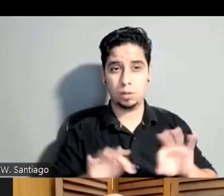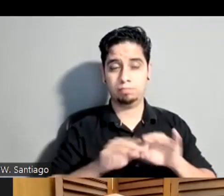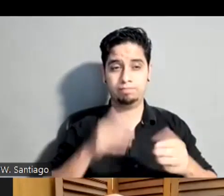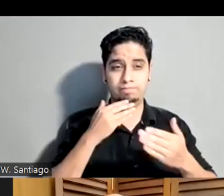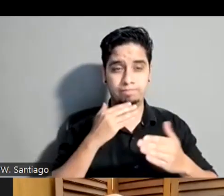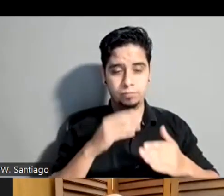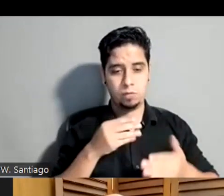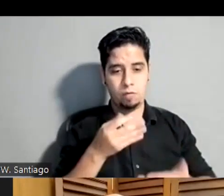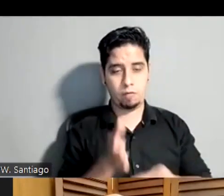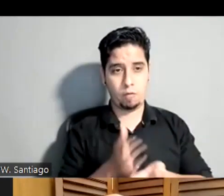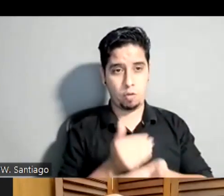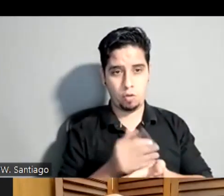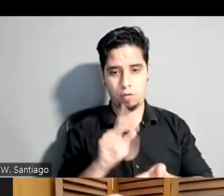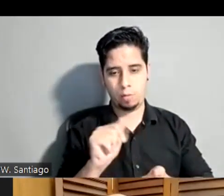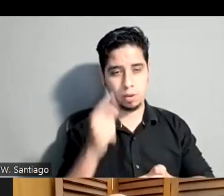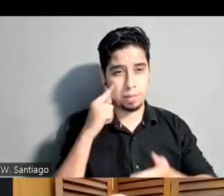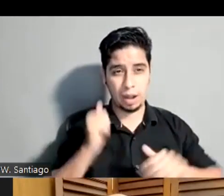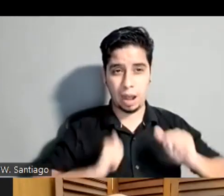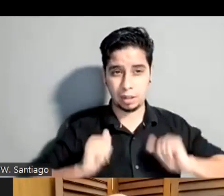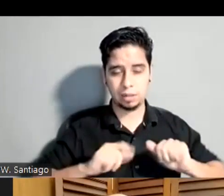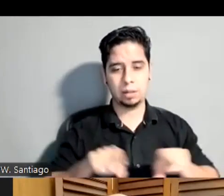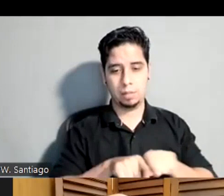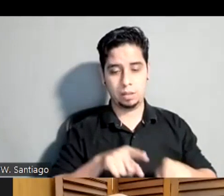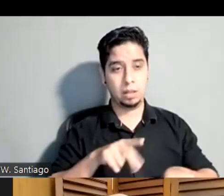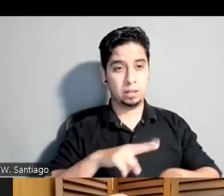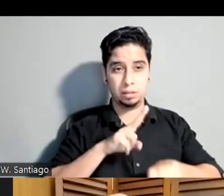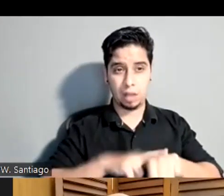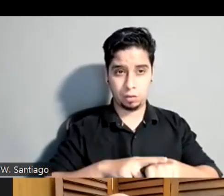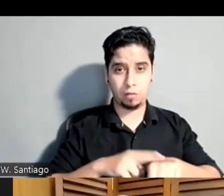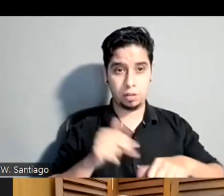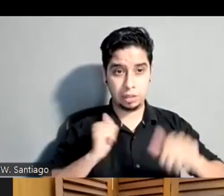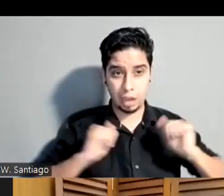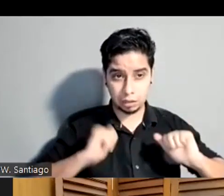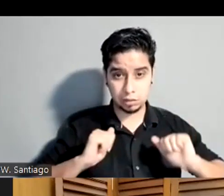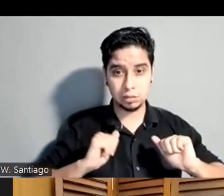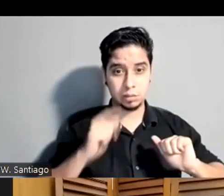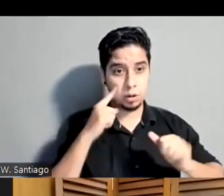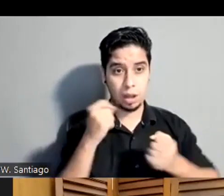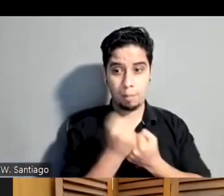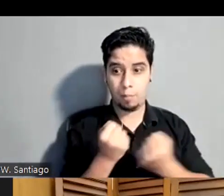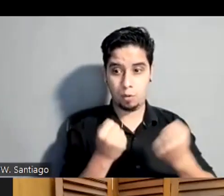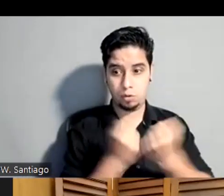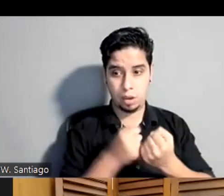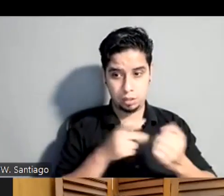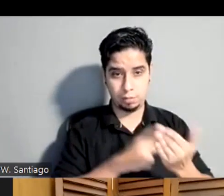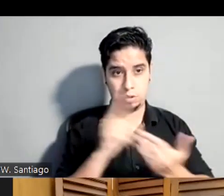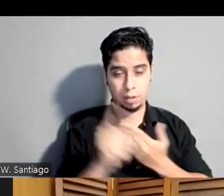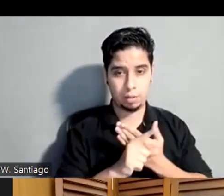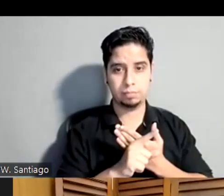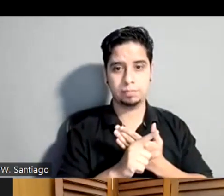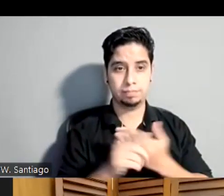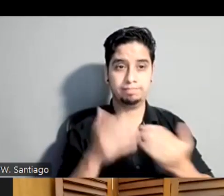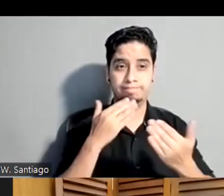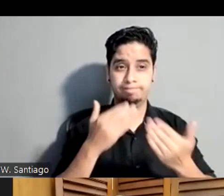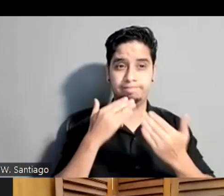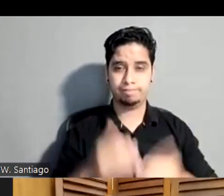Fondo Flamboyant para las Artes y al National Endowment for the Arts por el apoyo a este programa. Así que muchas